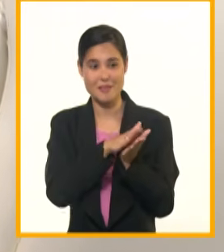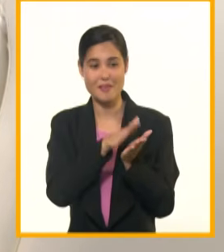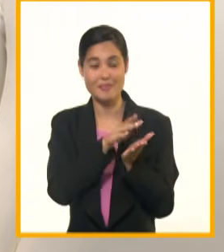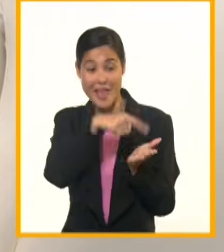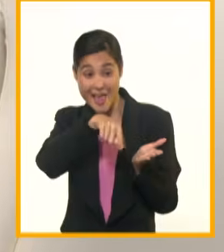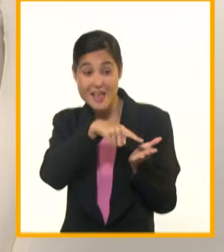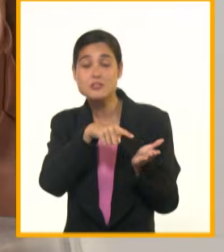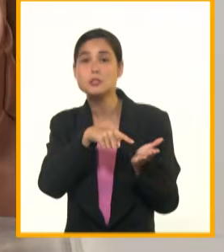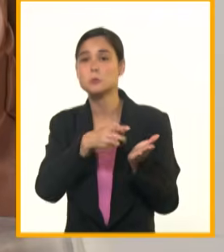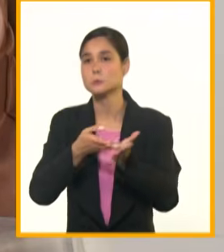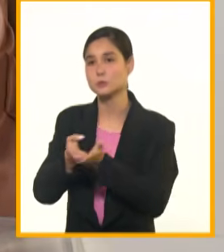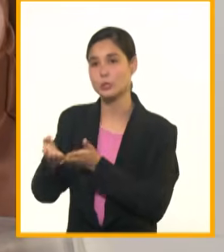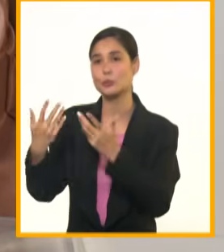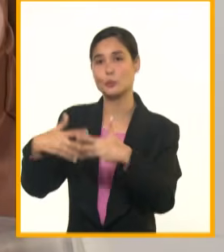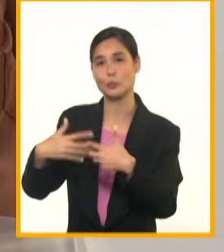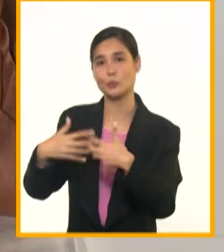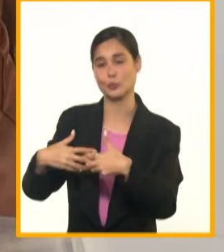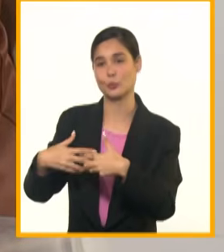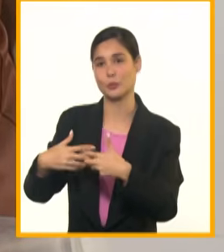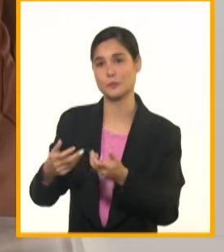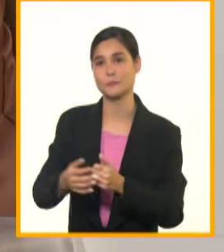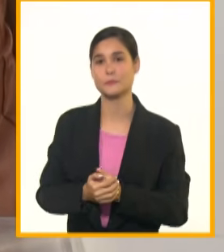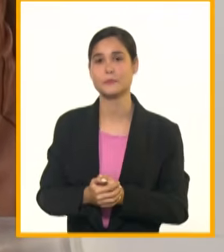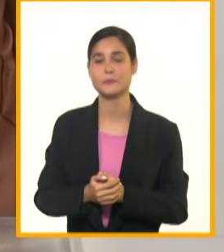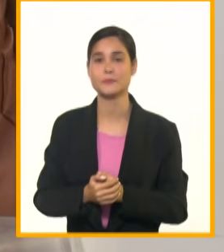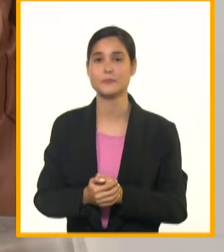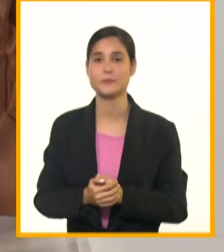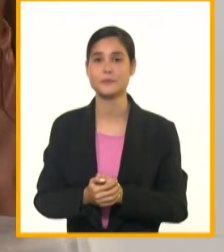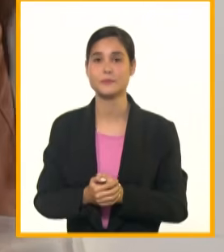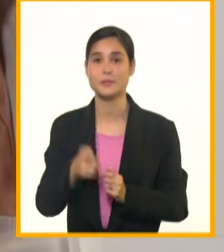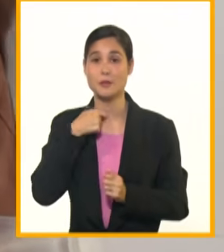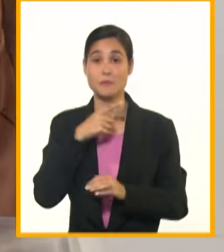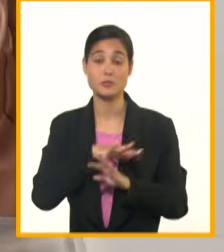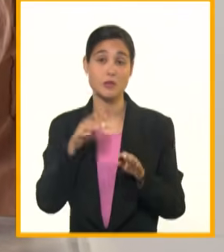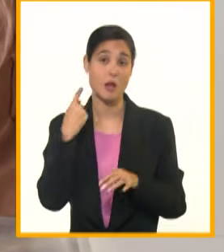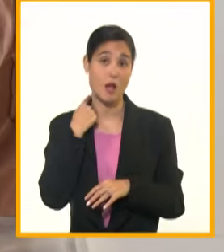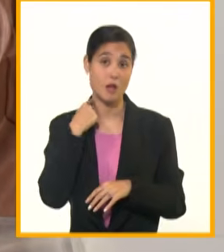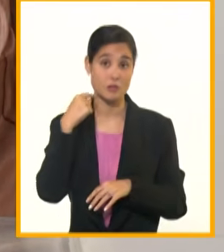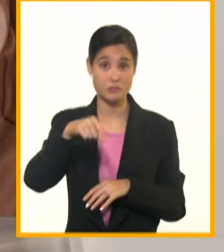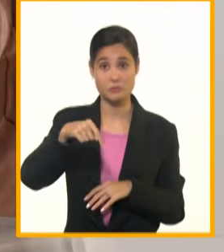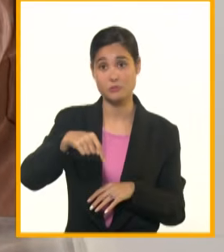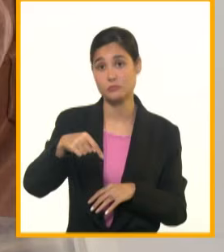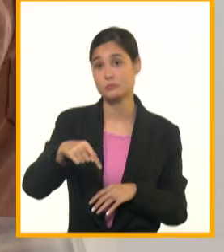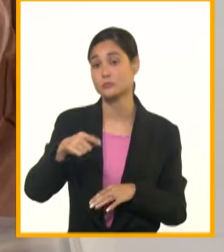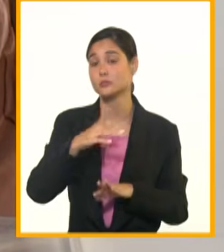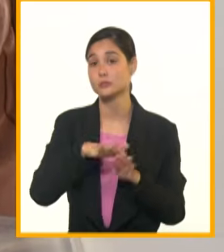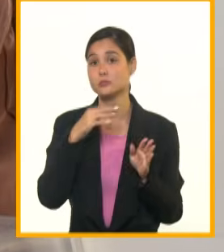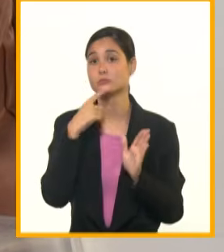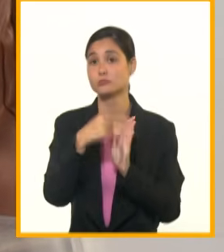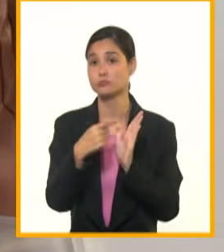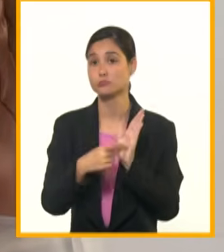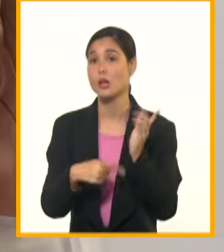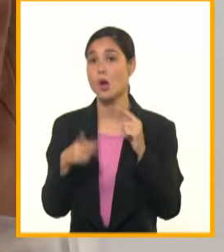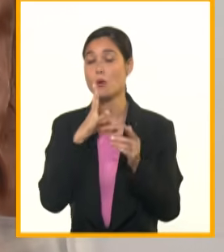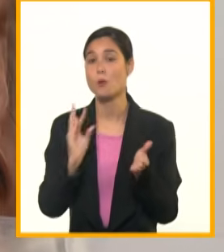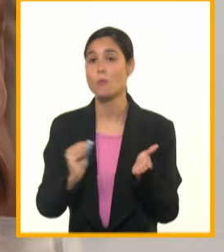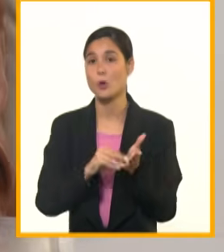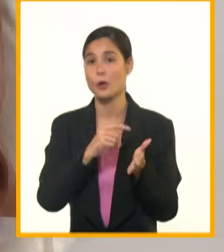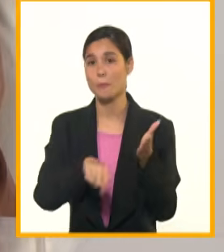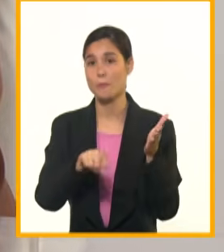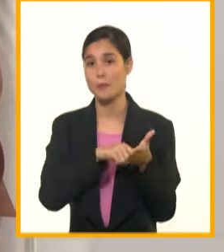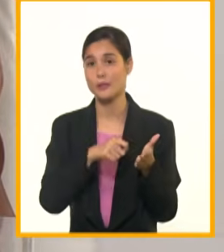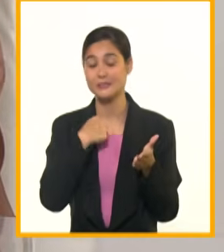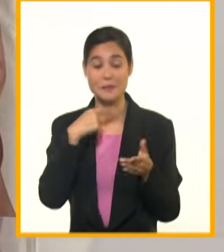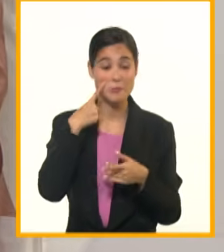riqueza y le hemos dado este año y estará dentro de las prioridades del Grupo Económico del Gobierno, la atención a las